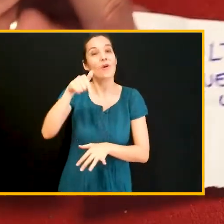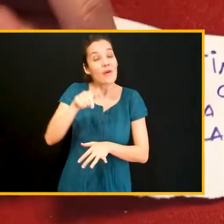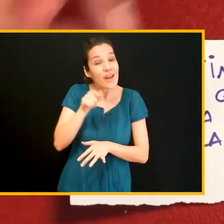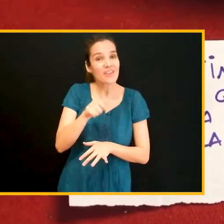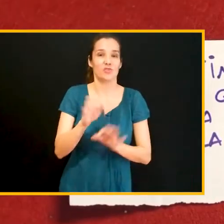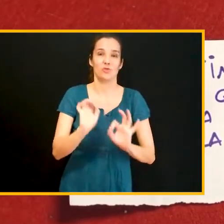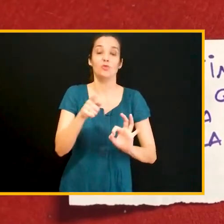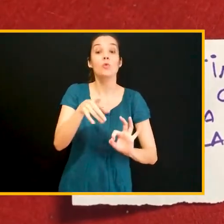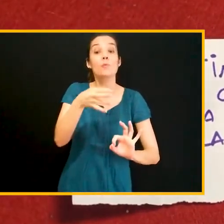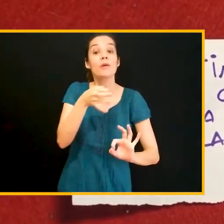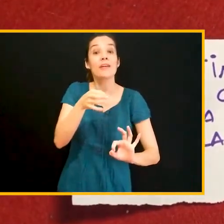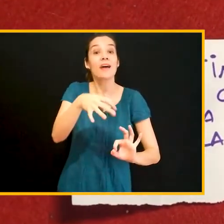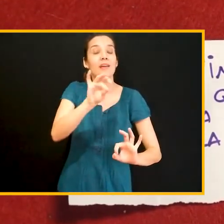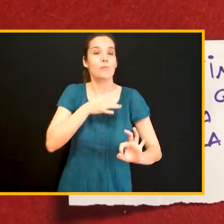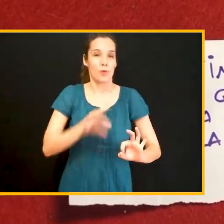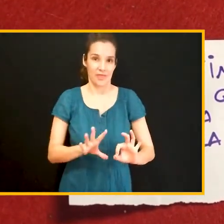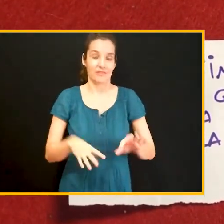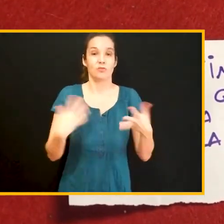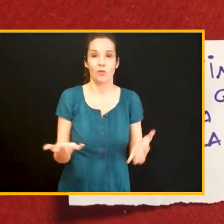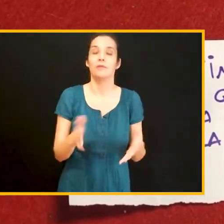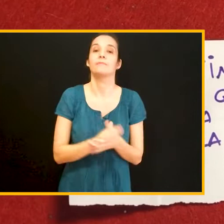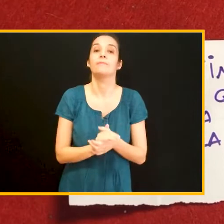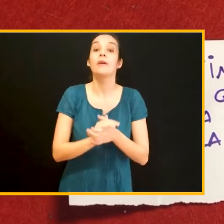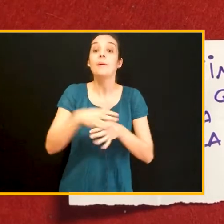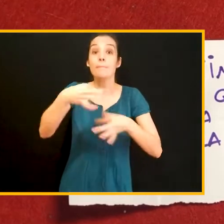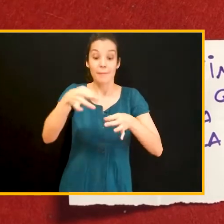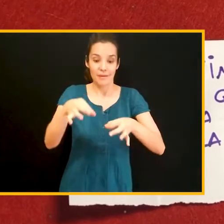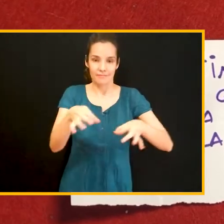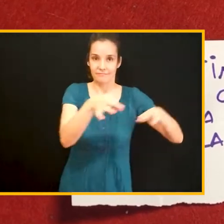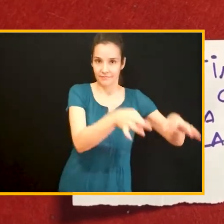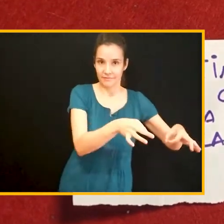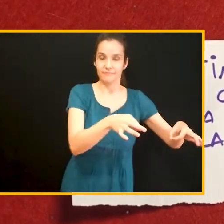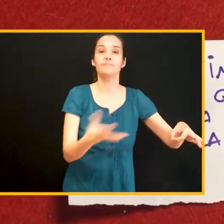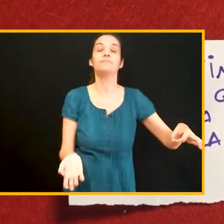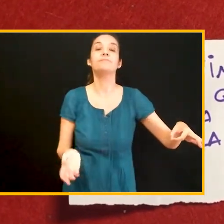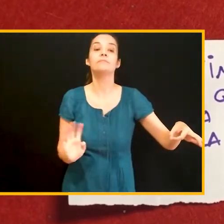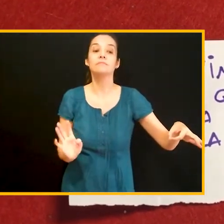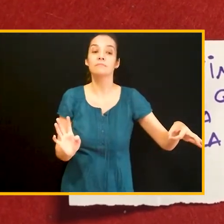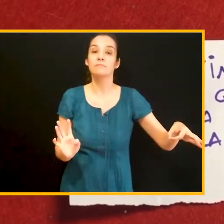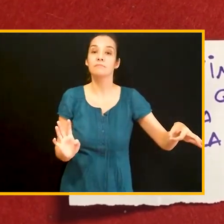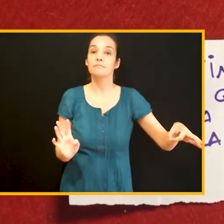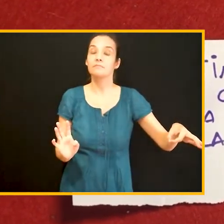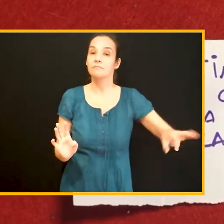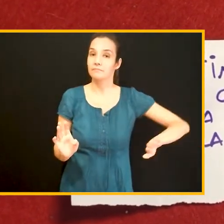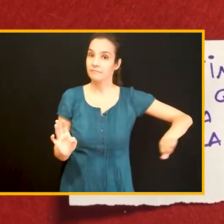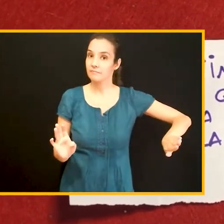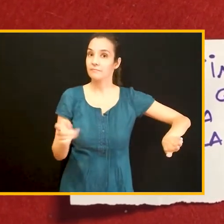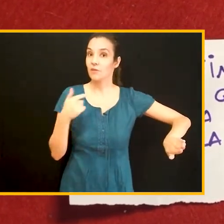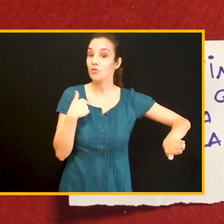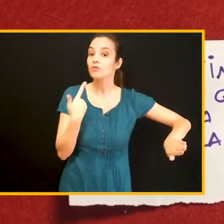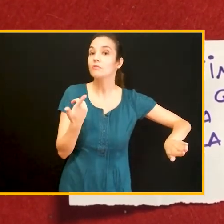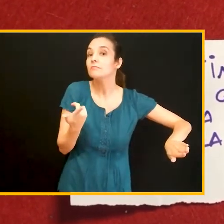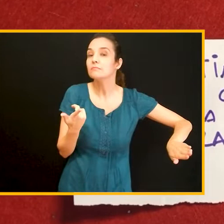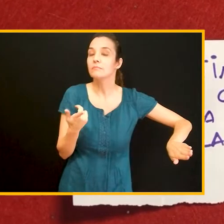la predicción la dejamos por aquí a un lado y fijaros, lo que yo he hecho al principio y voy a utilizar las mismas monedas es que he cogido